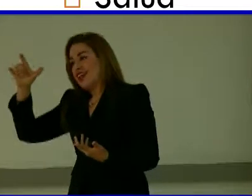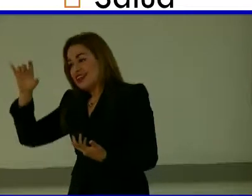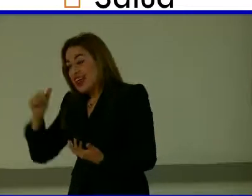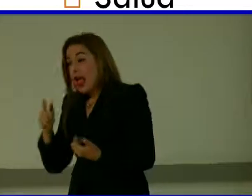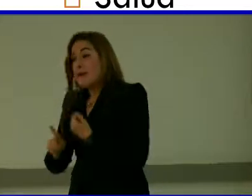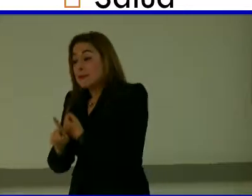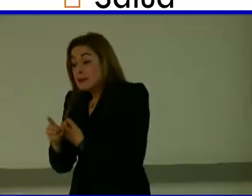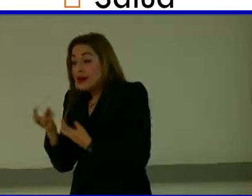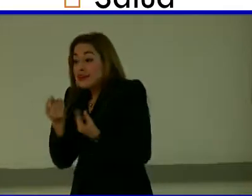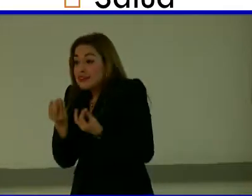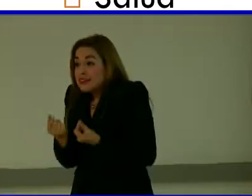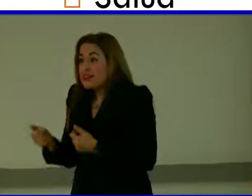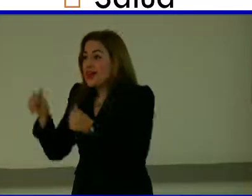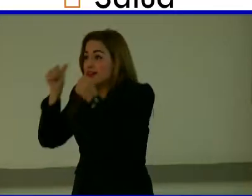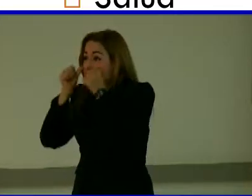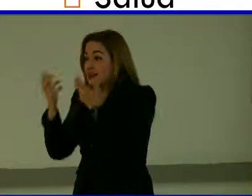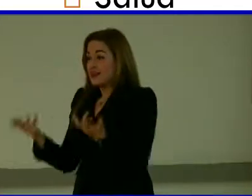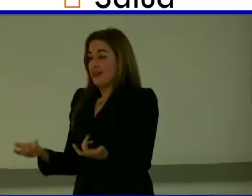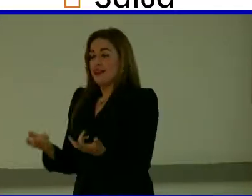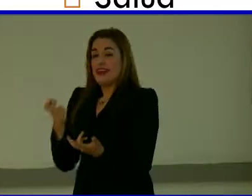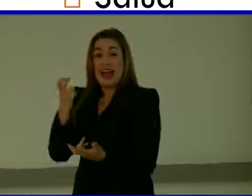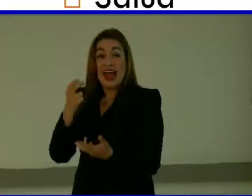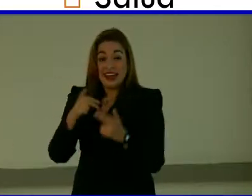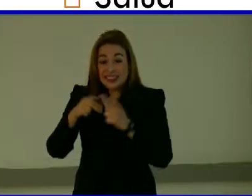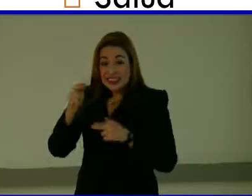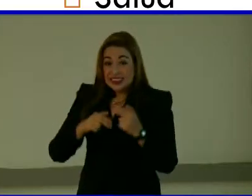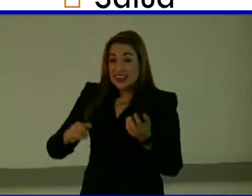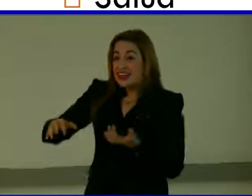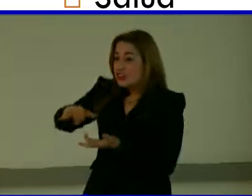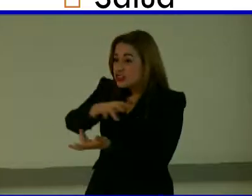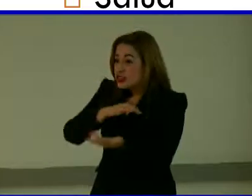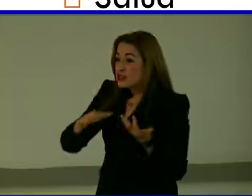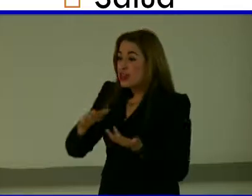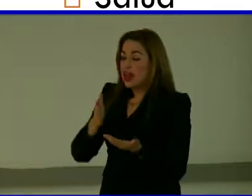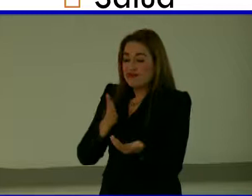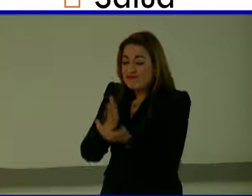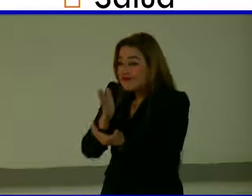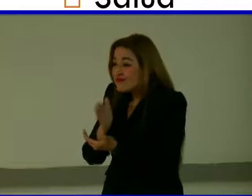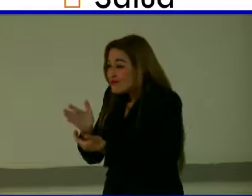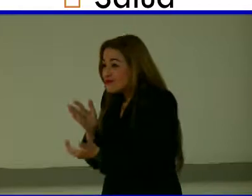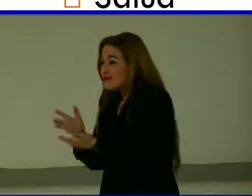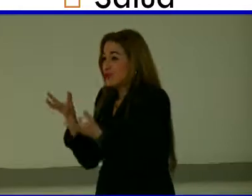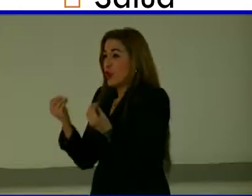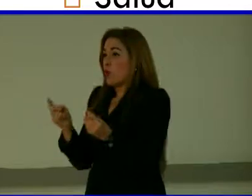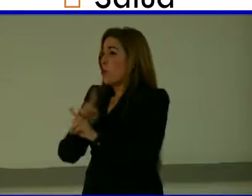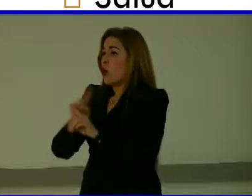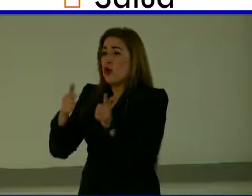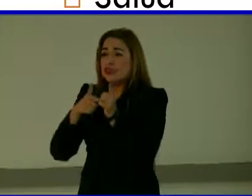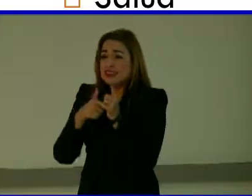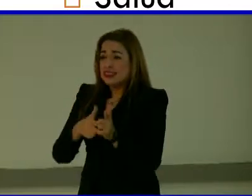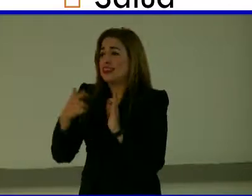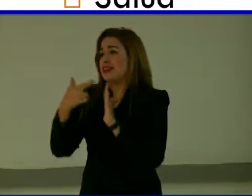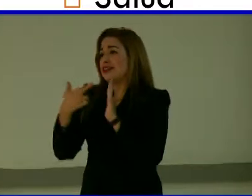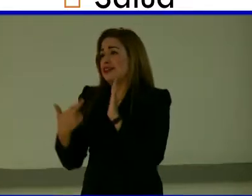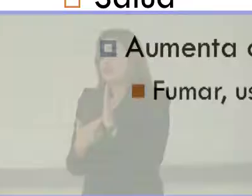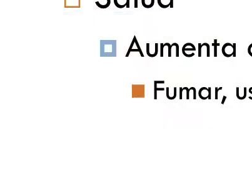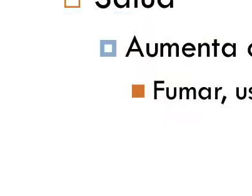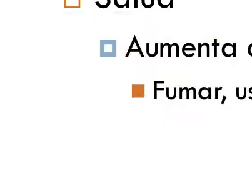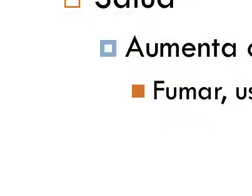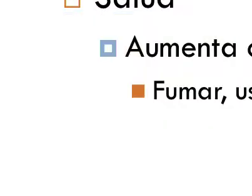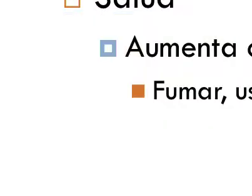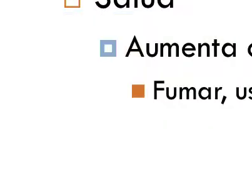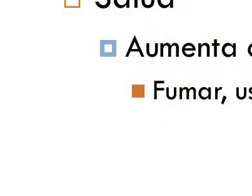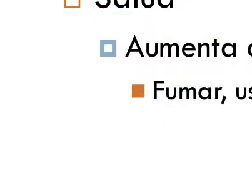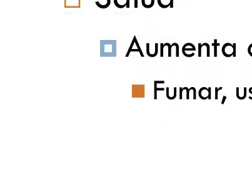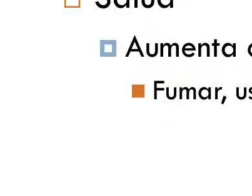nivel social interrumpen mucho, no siguen las reglas del juego y no se dan cuenta cuando